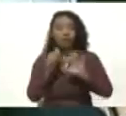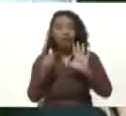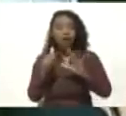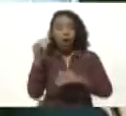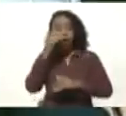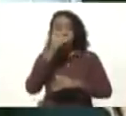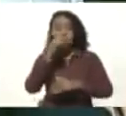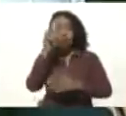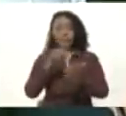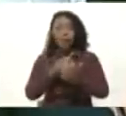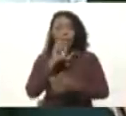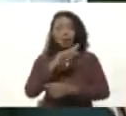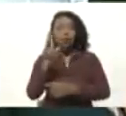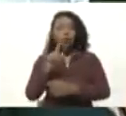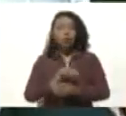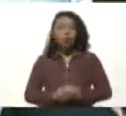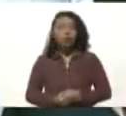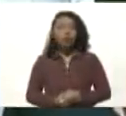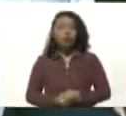octubre del 2021.